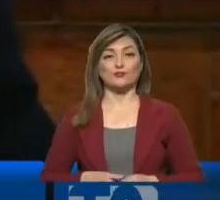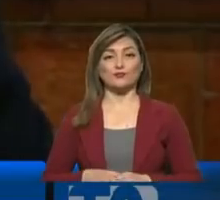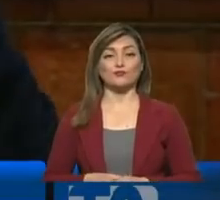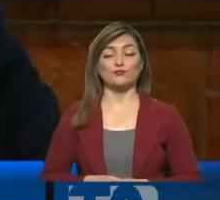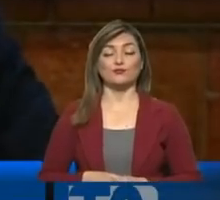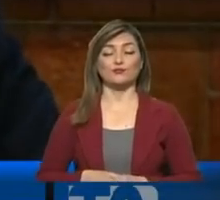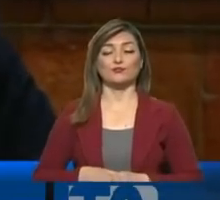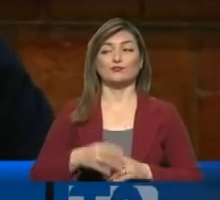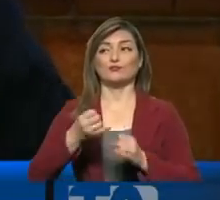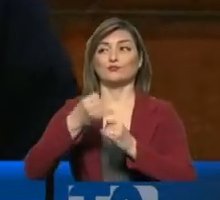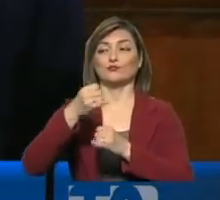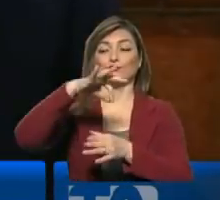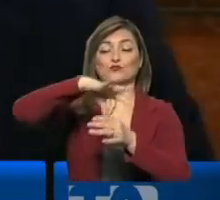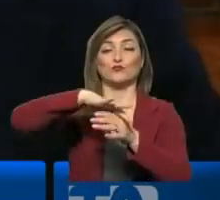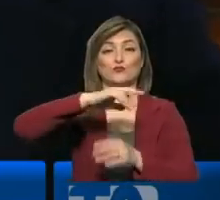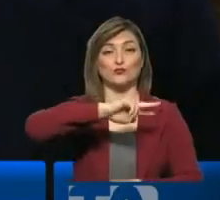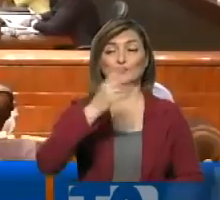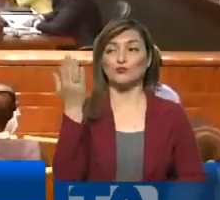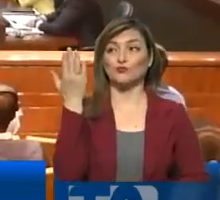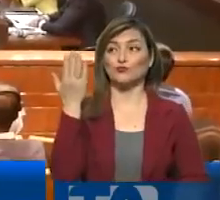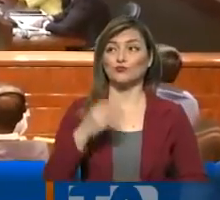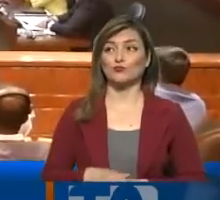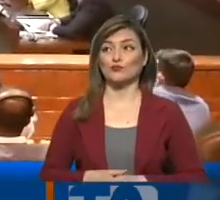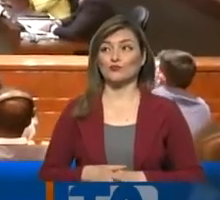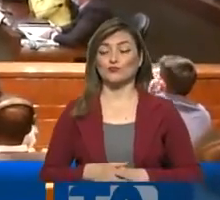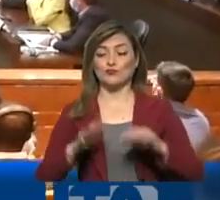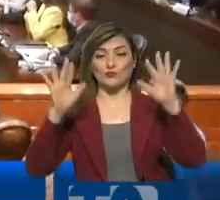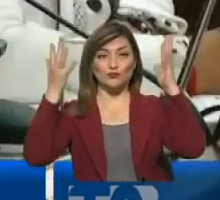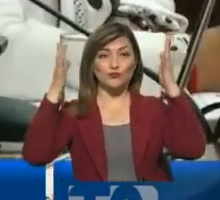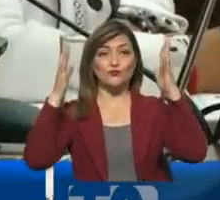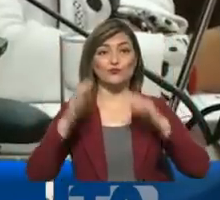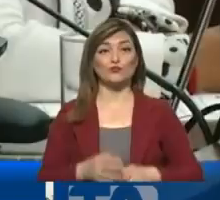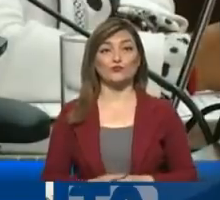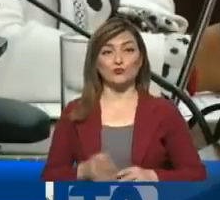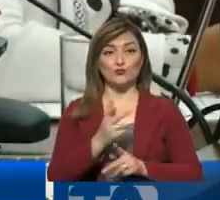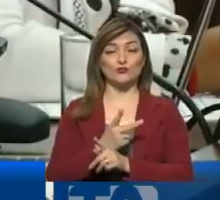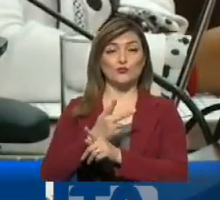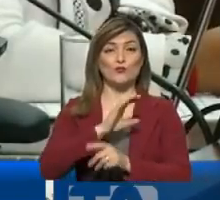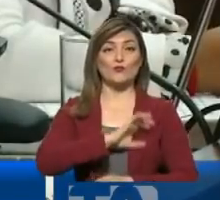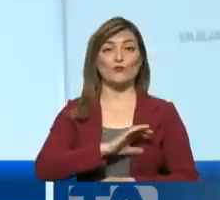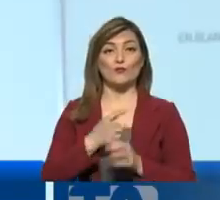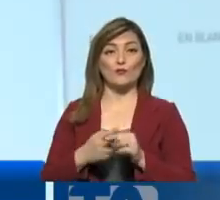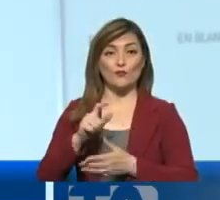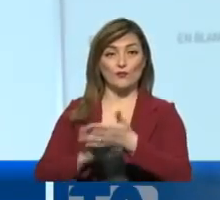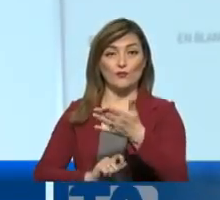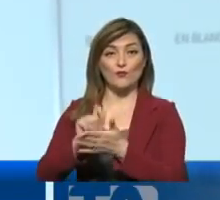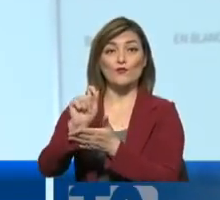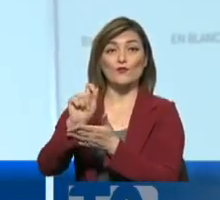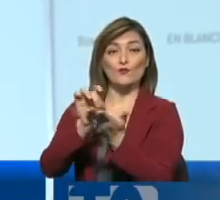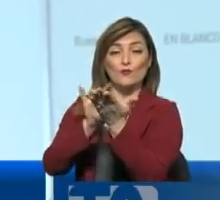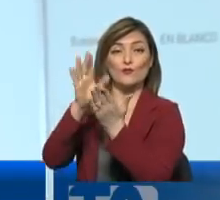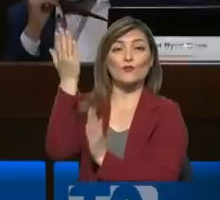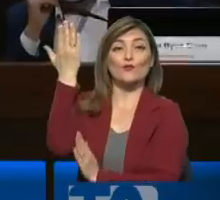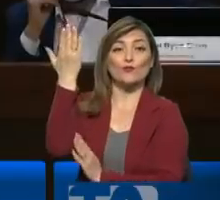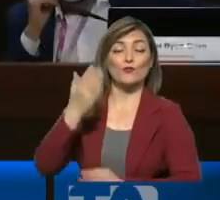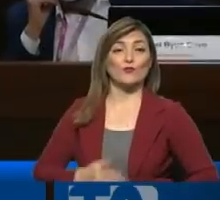Con el último voto, que fue el del vicealcalde Guarderas, y en medio de aplausos, el Consejo Metropolitano de Quito aprobó la remoción del